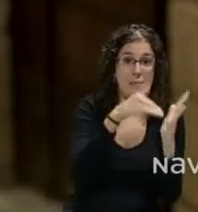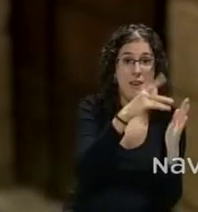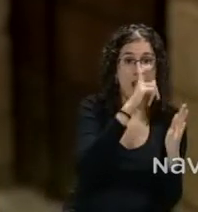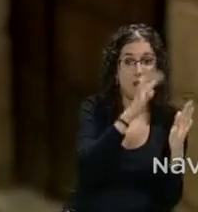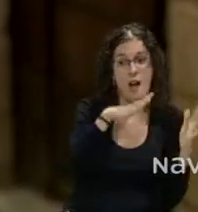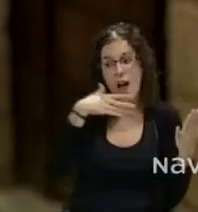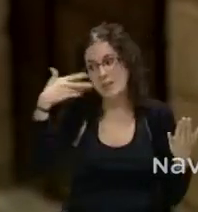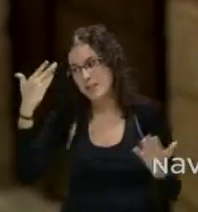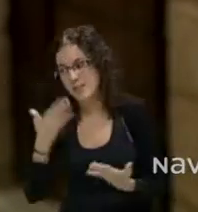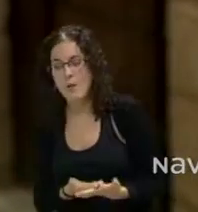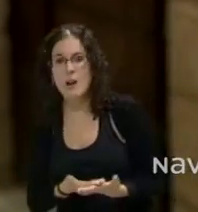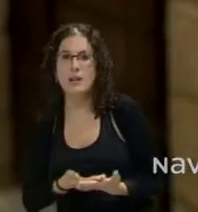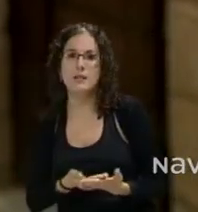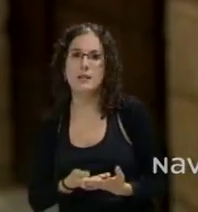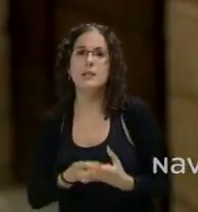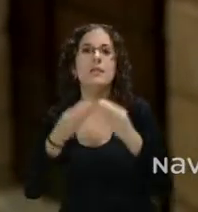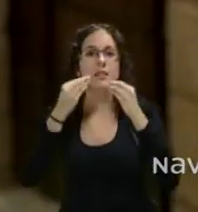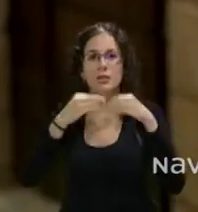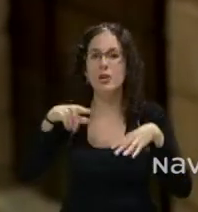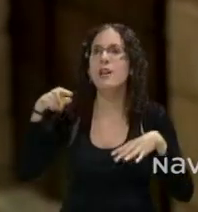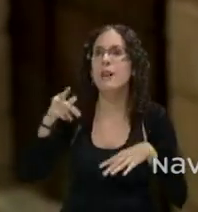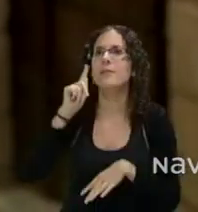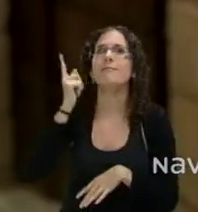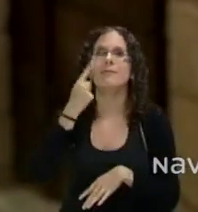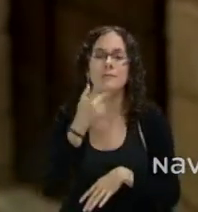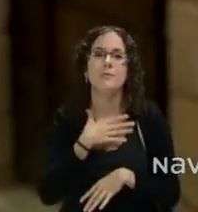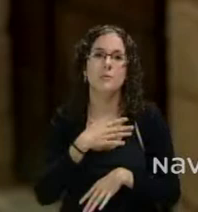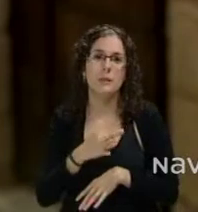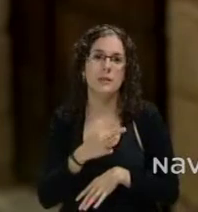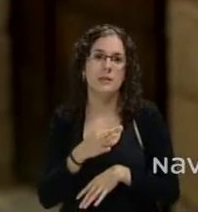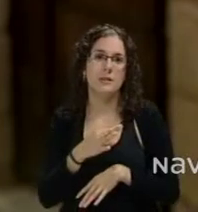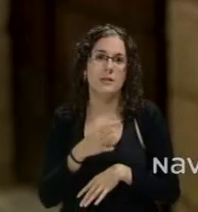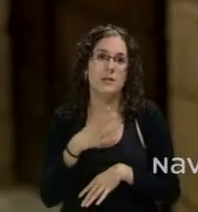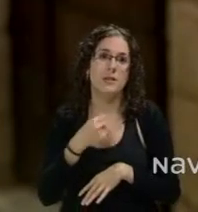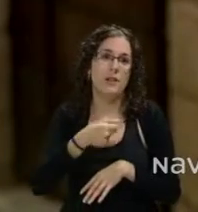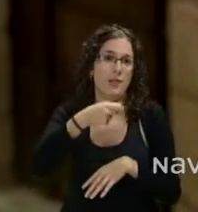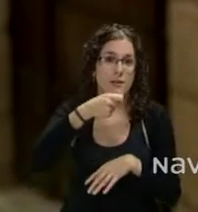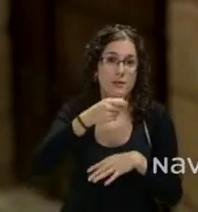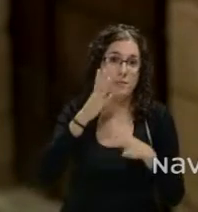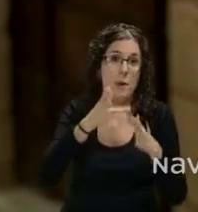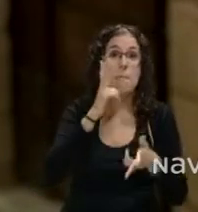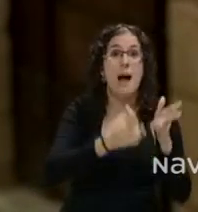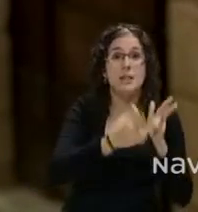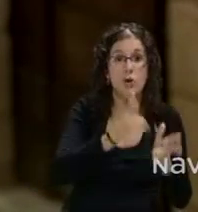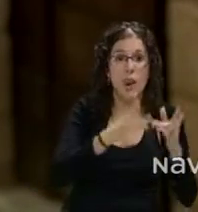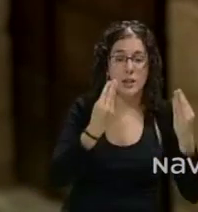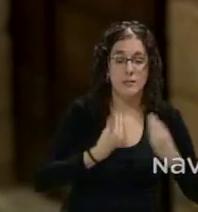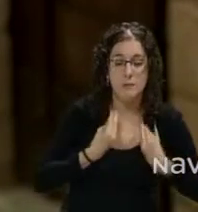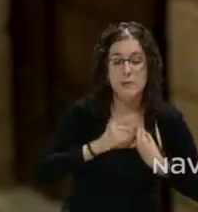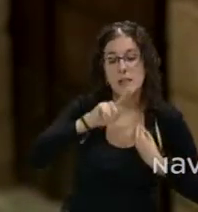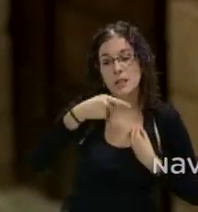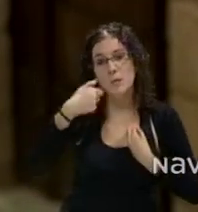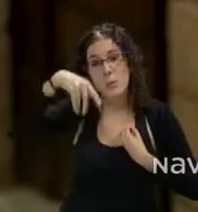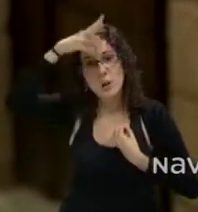Andelos, anteriormente estaba habitado por los vascones indígenas hasta que llegaron los romanos y bueno, ya la